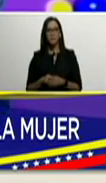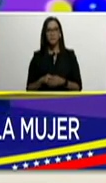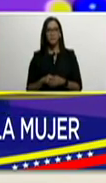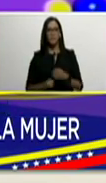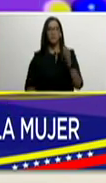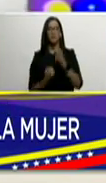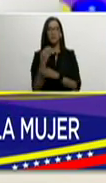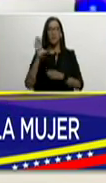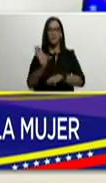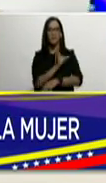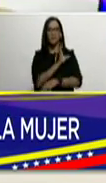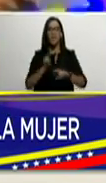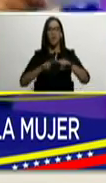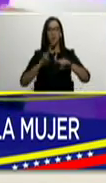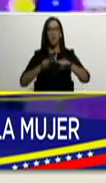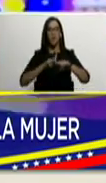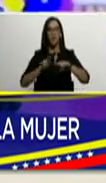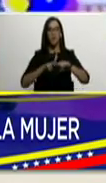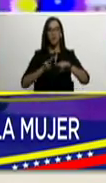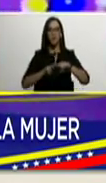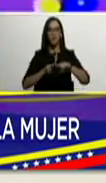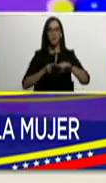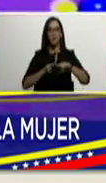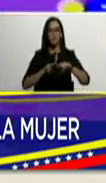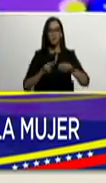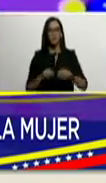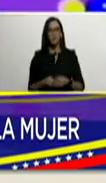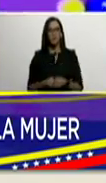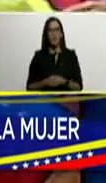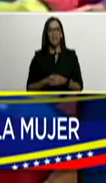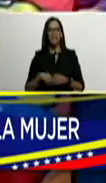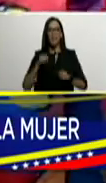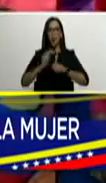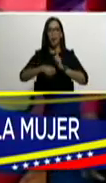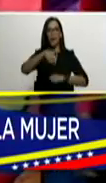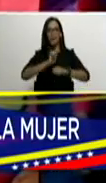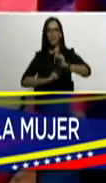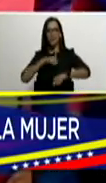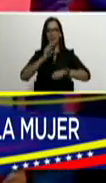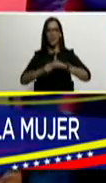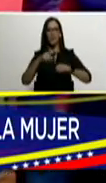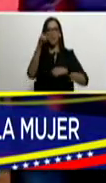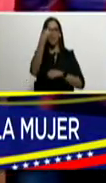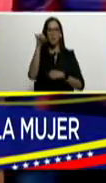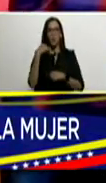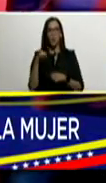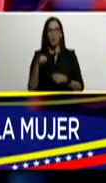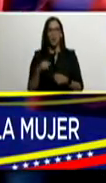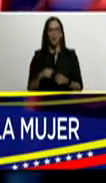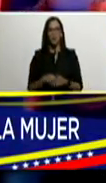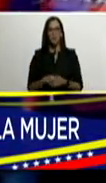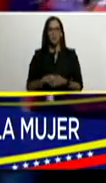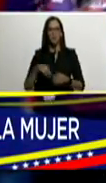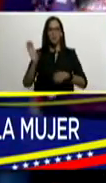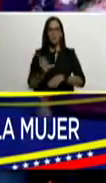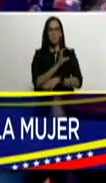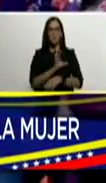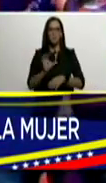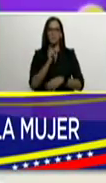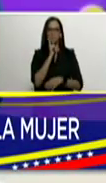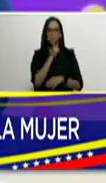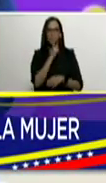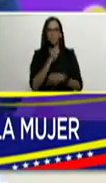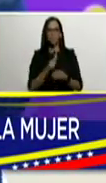surgió un canto de los niños, de las niñas, de los gaiteros y gaiteras del Zulia, con una canción que